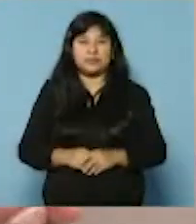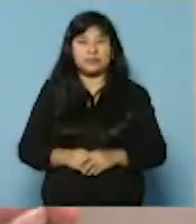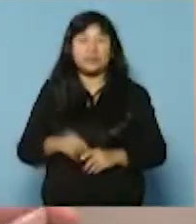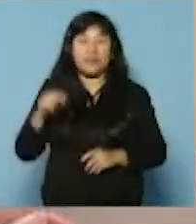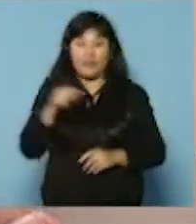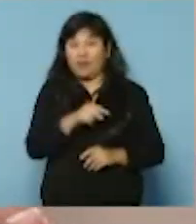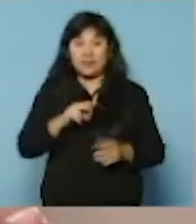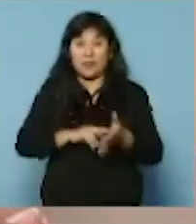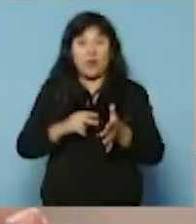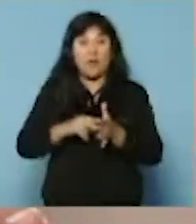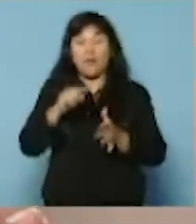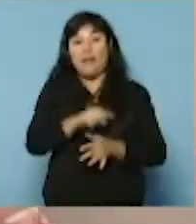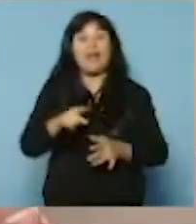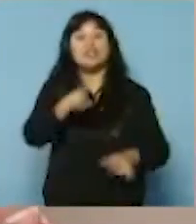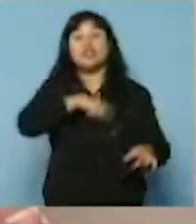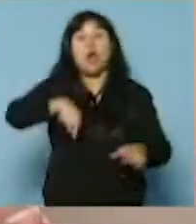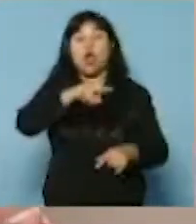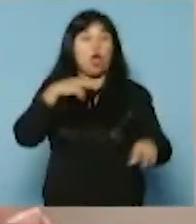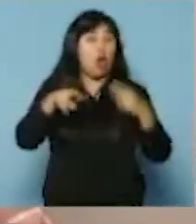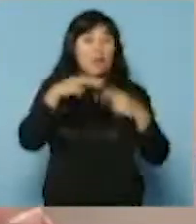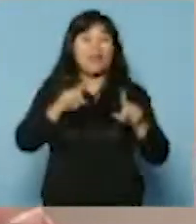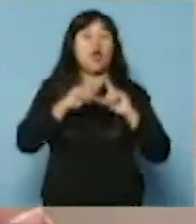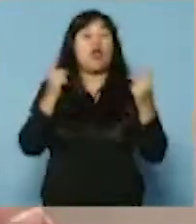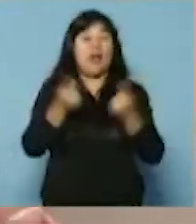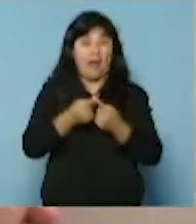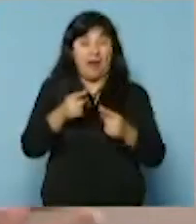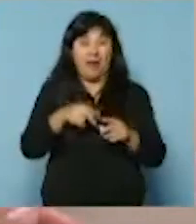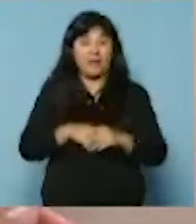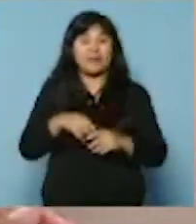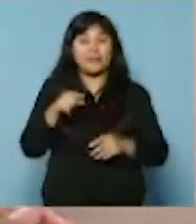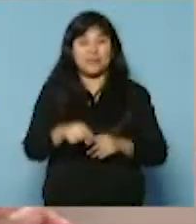de los comedores escolares no sólo de uno de varios comedores se les adeuda tres meses